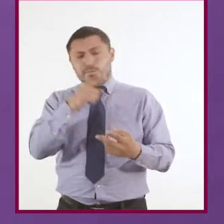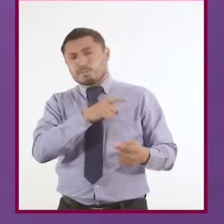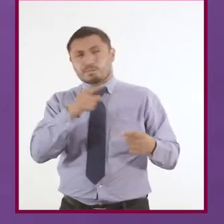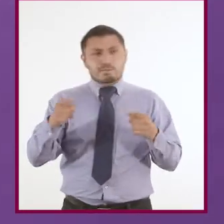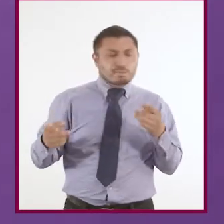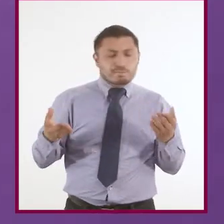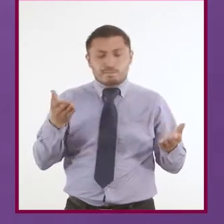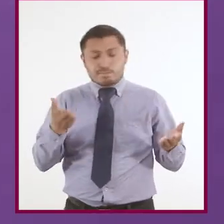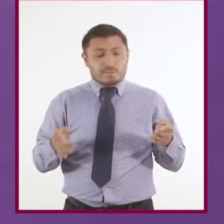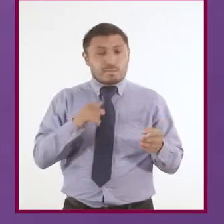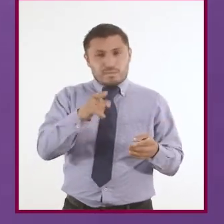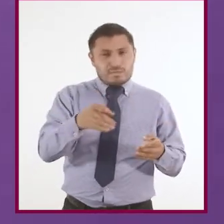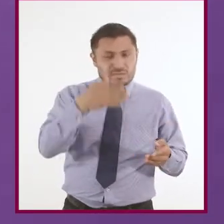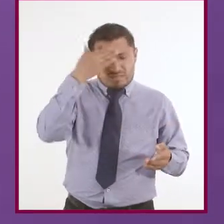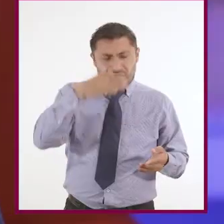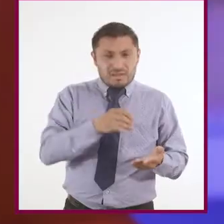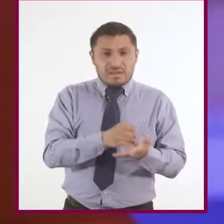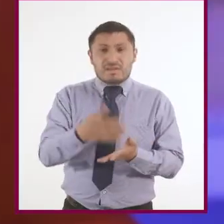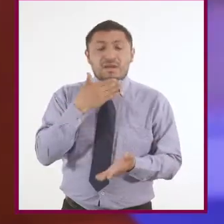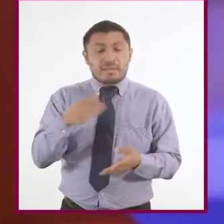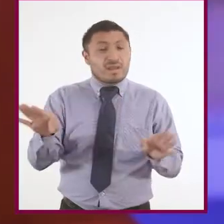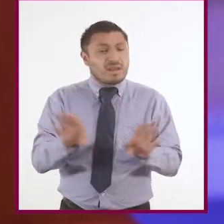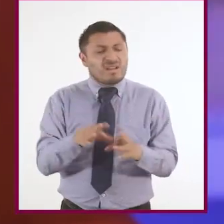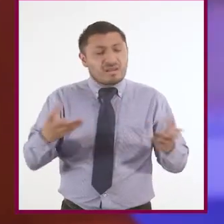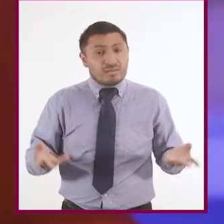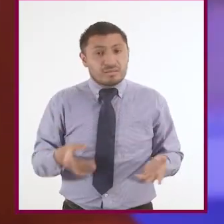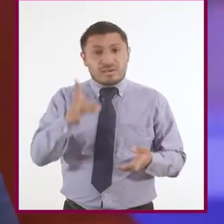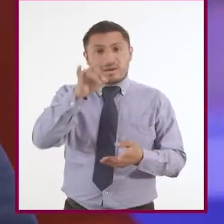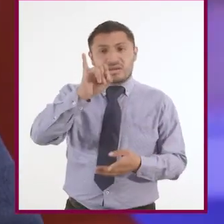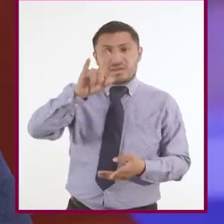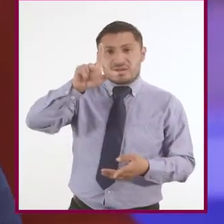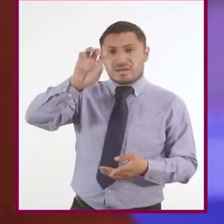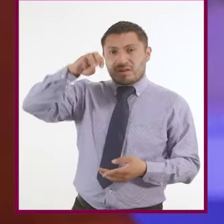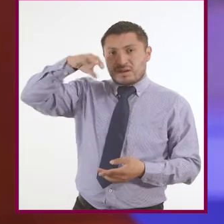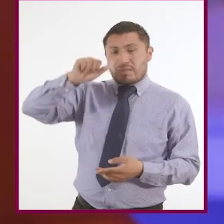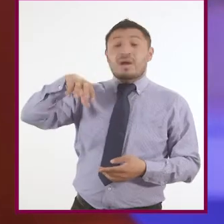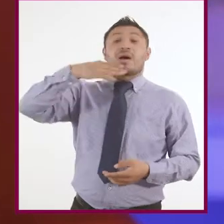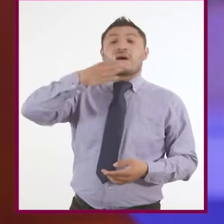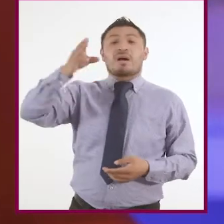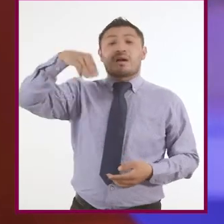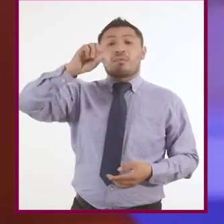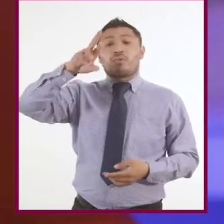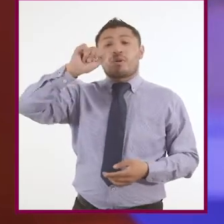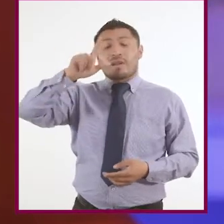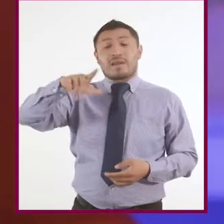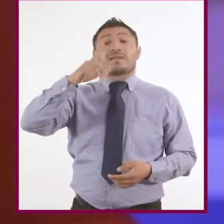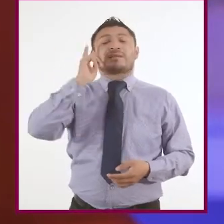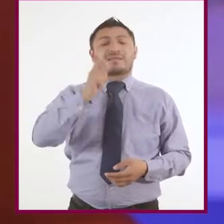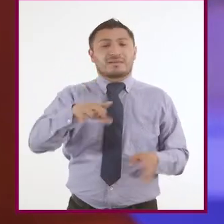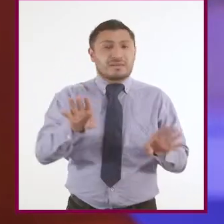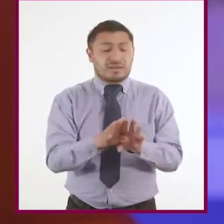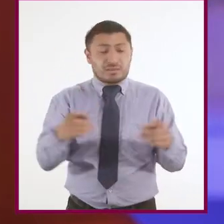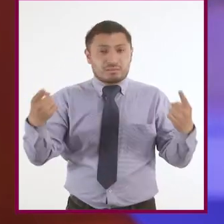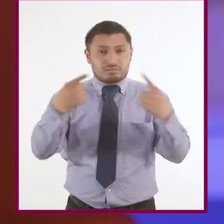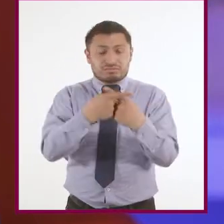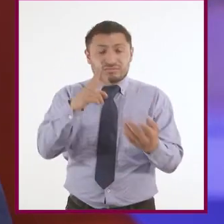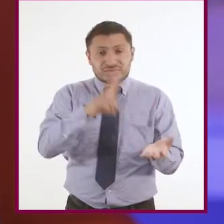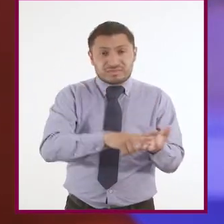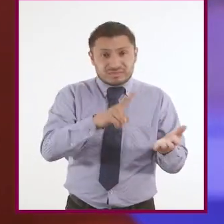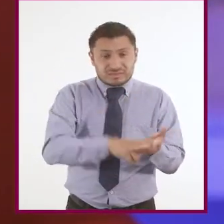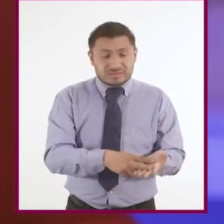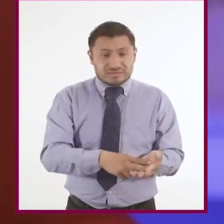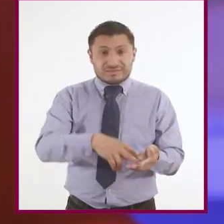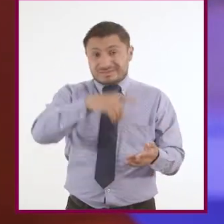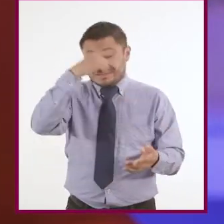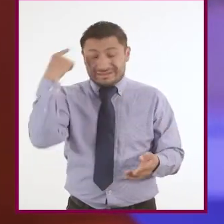que hemos tomado la decisión correcta? Hablamos de dilema moral cuando existe una contraposición de nuestros valores. No es una simple decisión entre